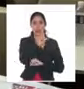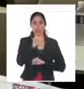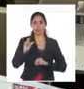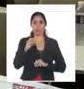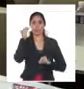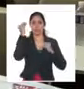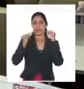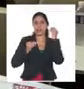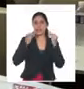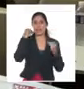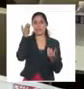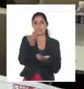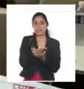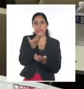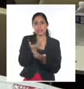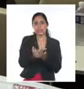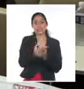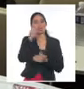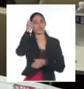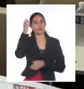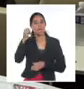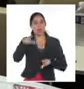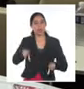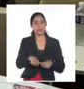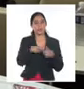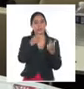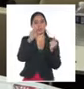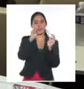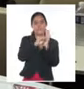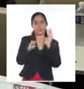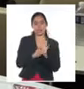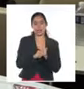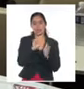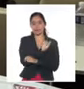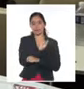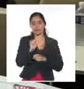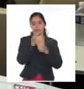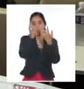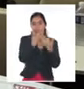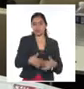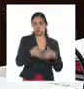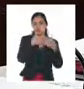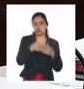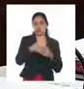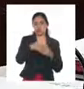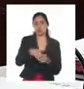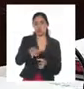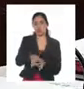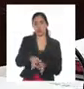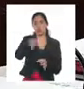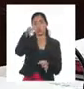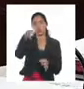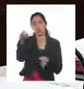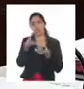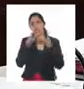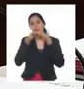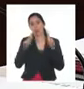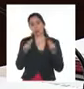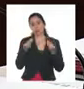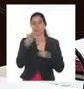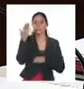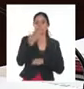análisis del estado de cumplimiento de las medidas para salvar la agroindustria azucarera. José Ramón Monteagudo Ruiz, jefe del